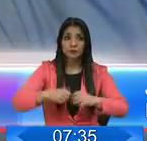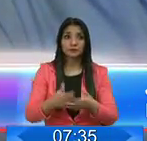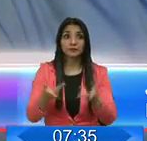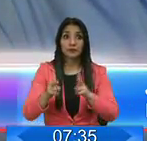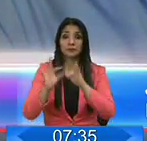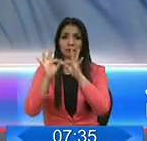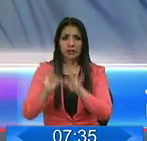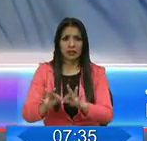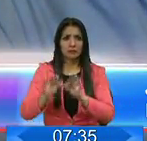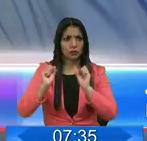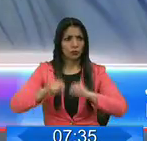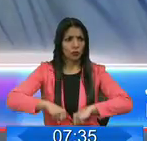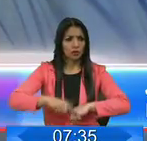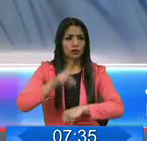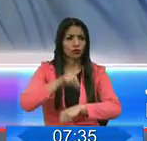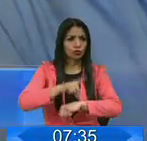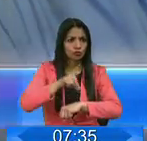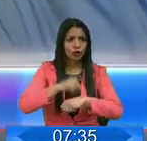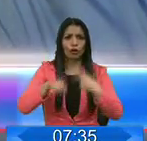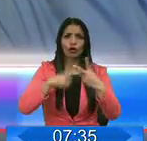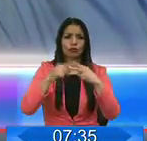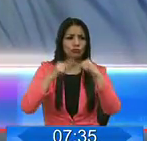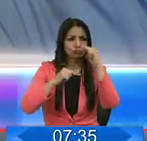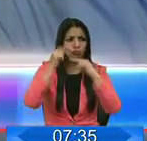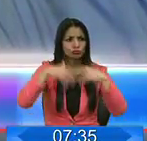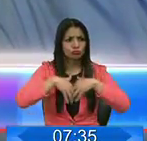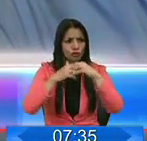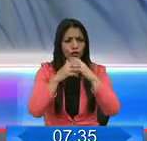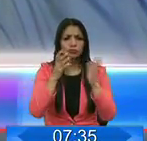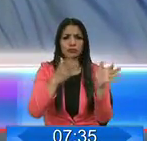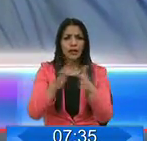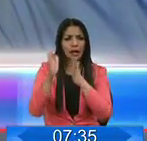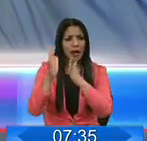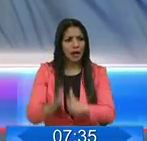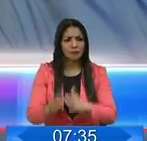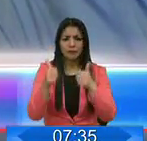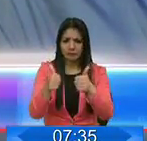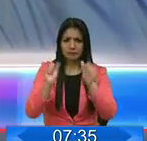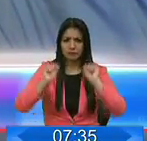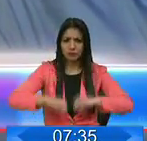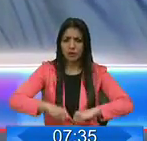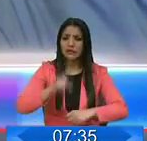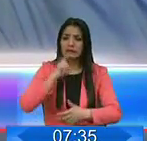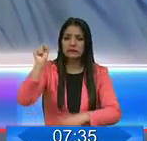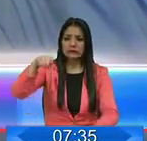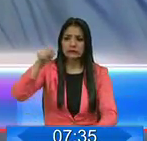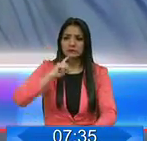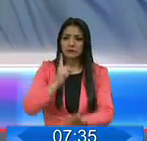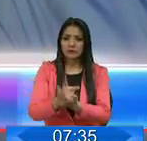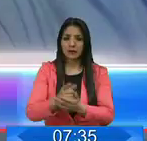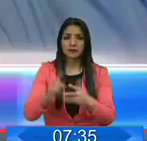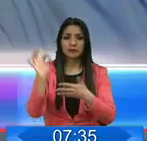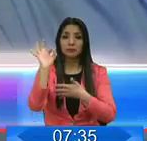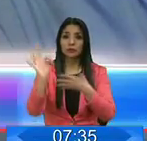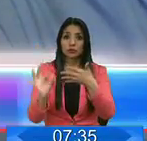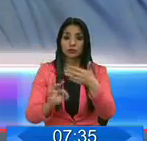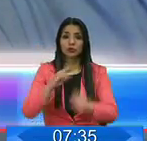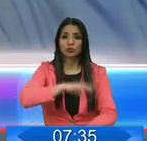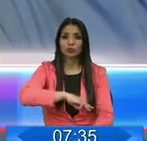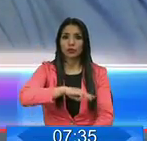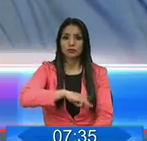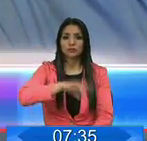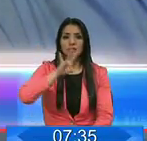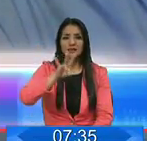egreso, médicos, instalaciones, terapistas y demás. Es correcto. De hecho, el presupuesto del municipio es de